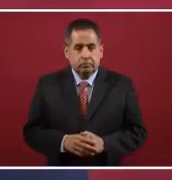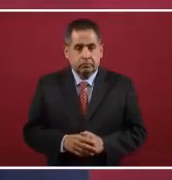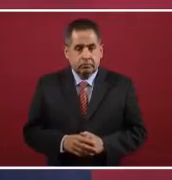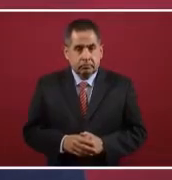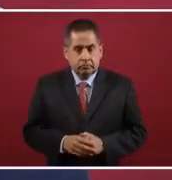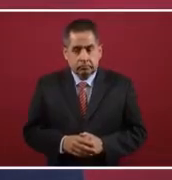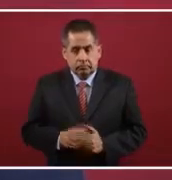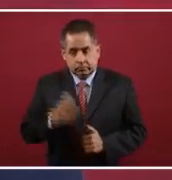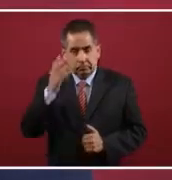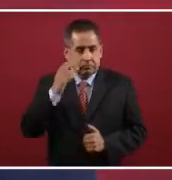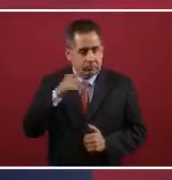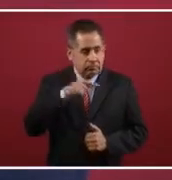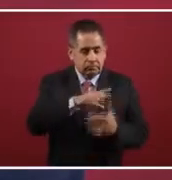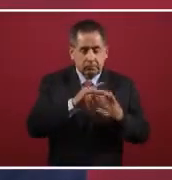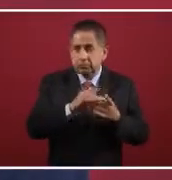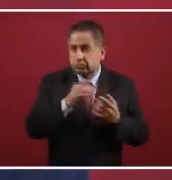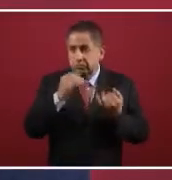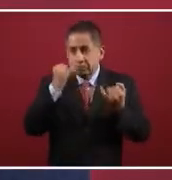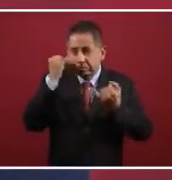era especulativo.